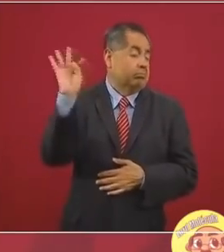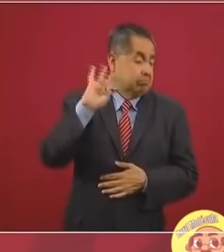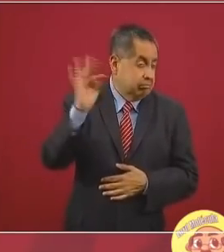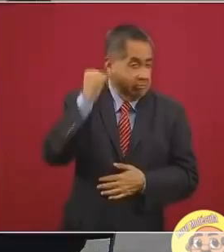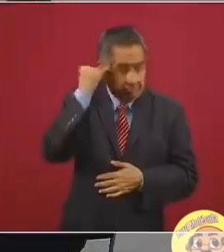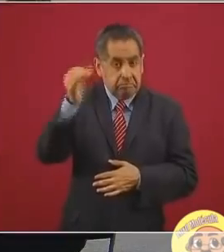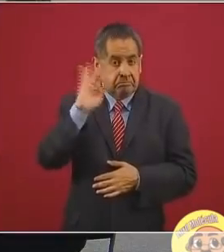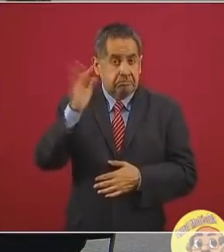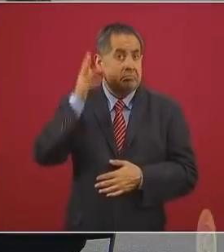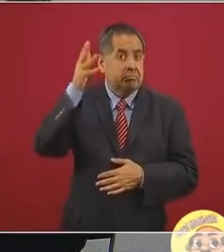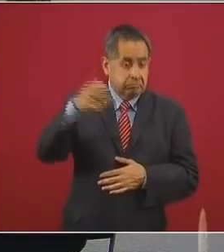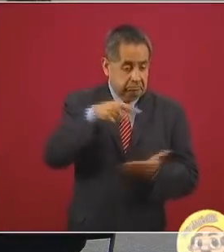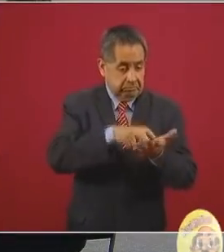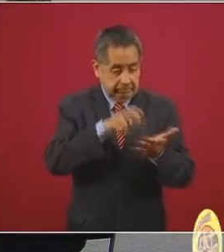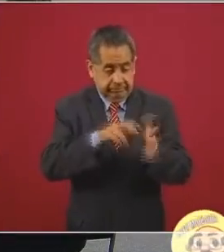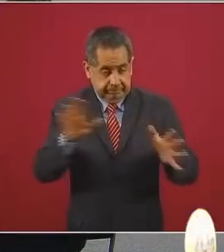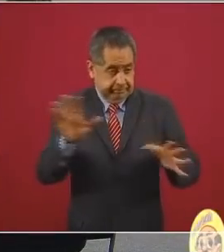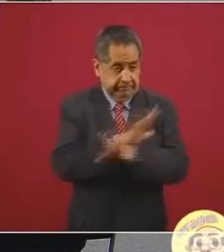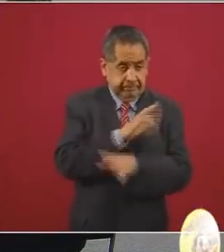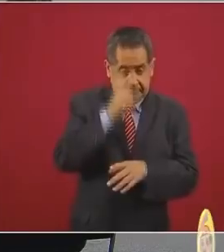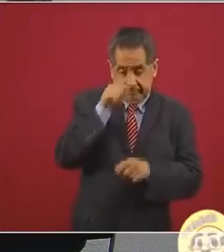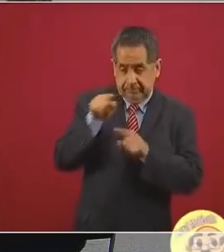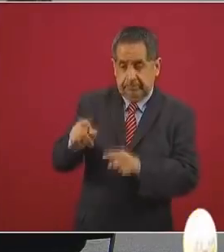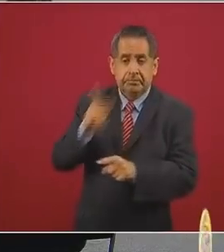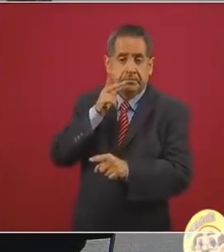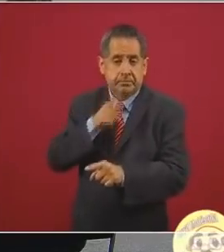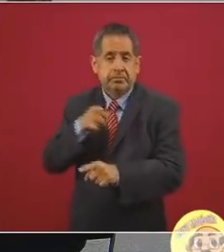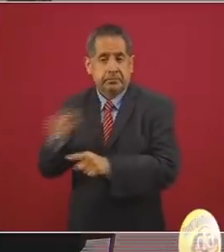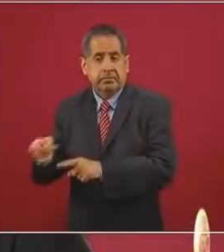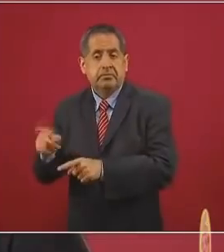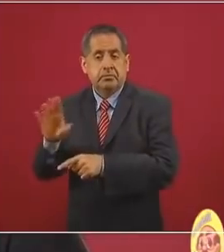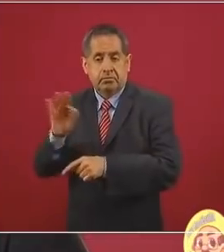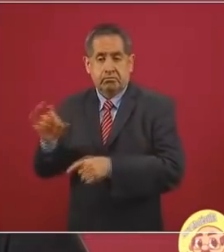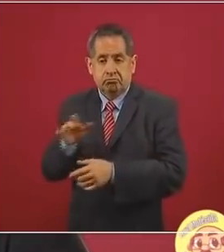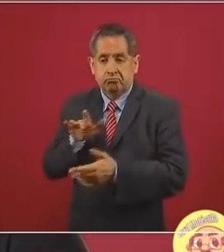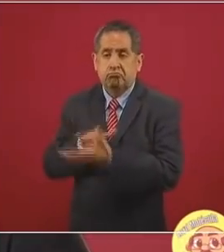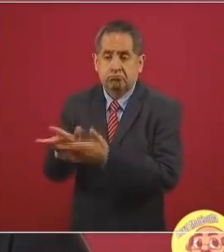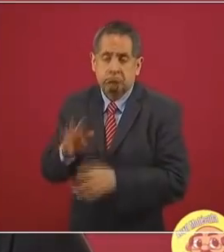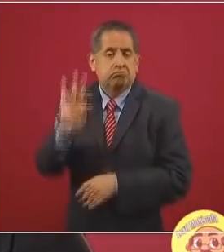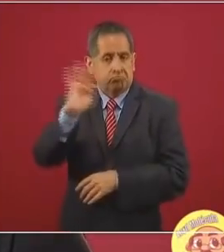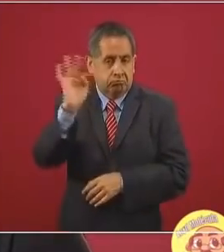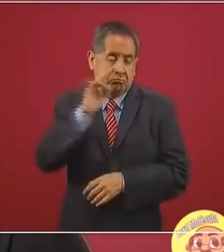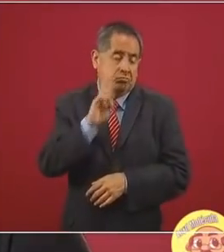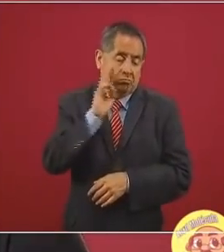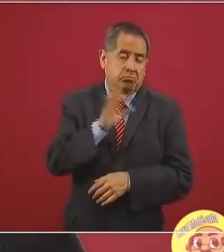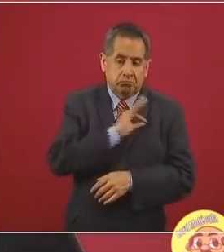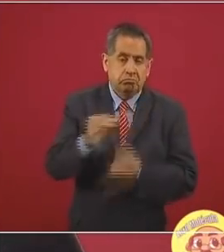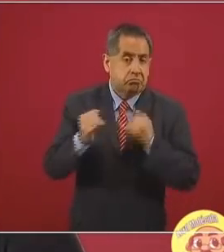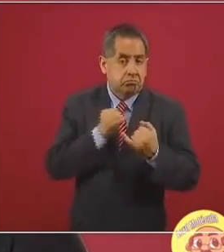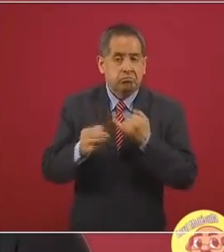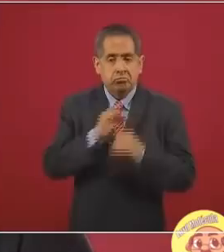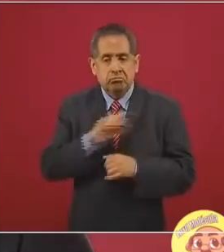hacerlo para consolidar, repito, a Pemex y a la Comisión Federal de Electricidad, no descartamos la posibilidad de que